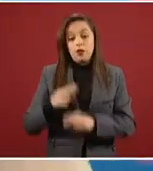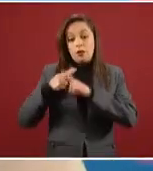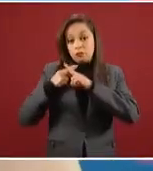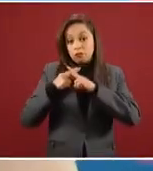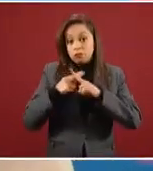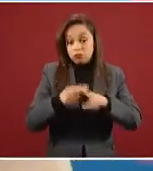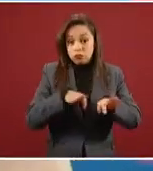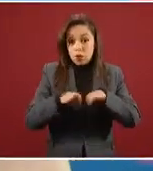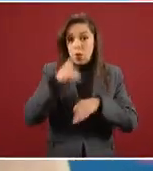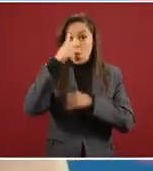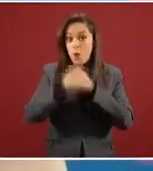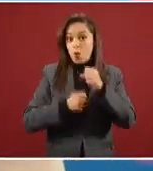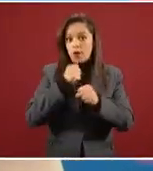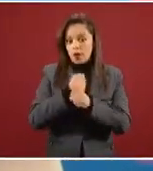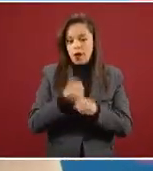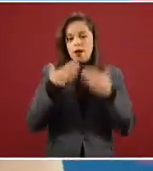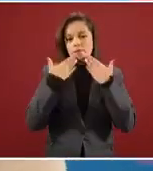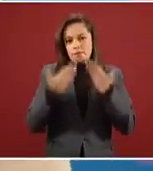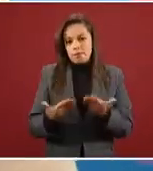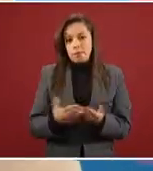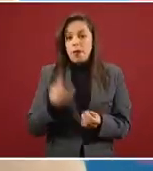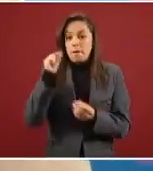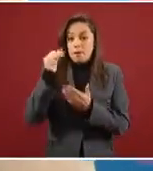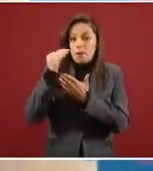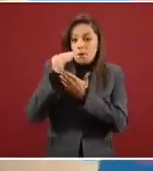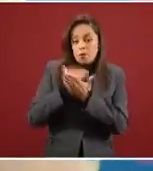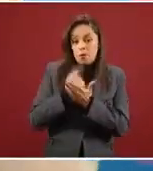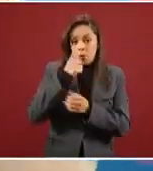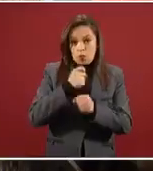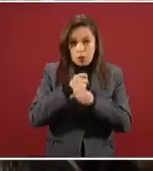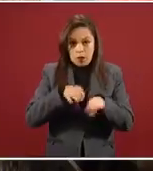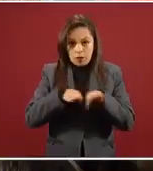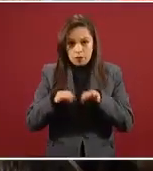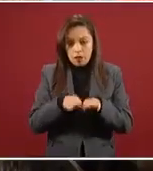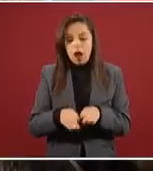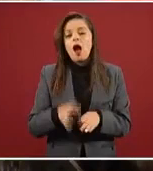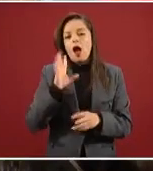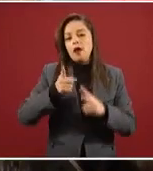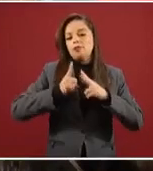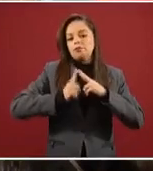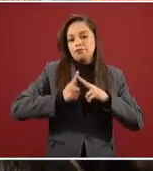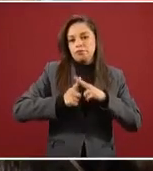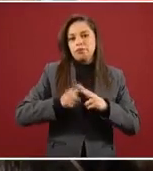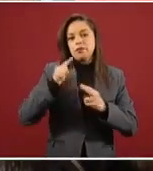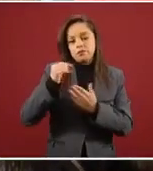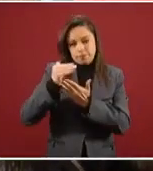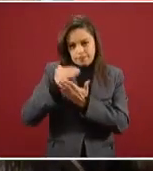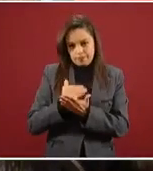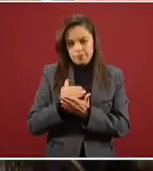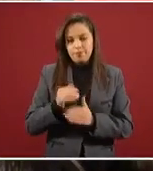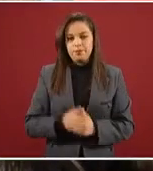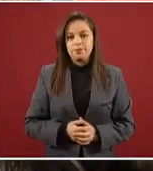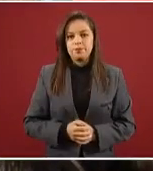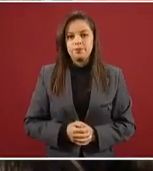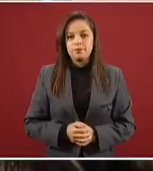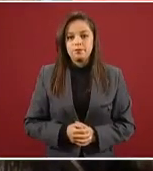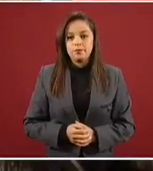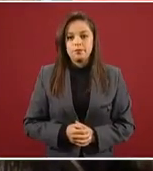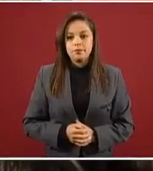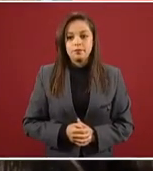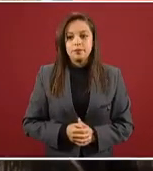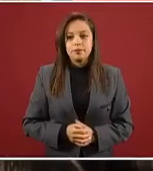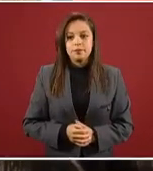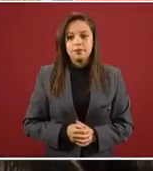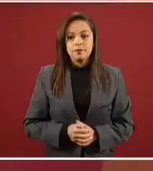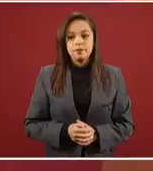pues entonces lo proporcional. Esto incluye a las trabajadoras del hogar. En estos